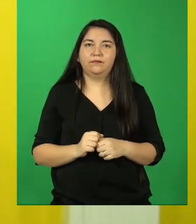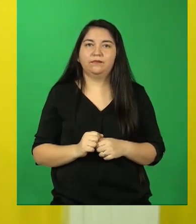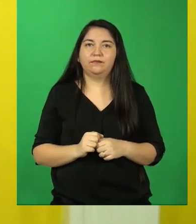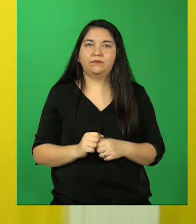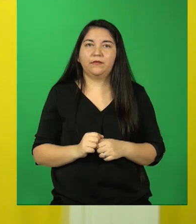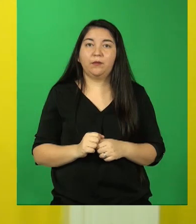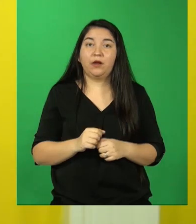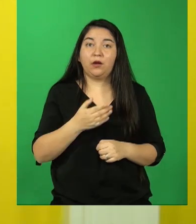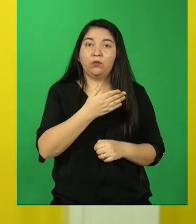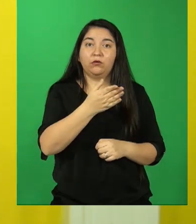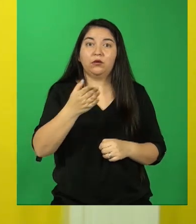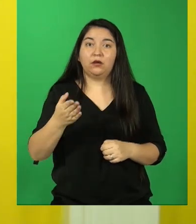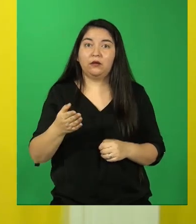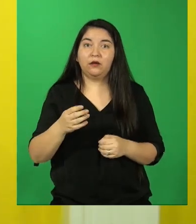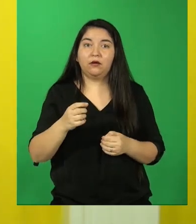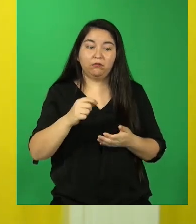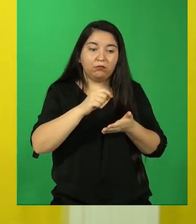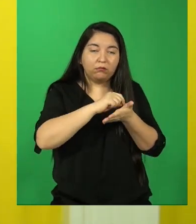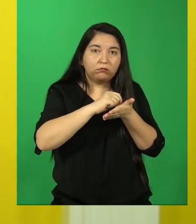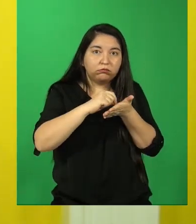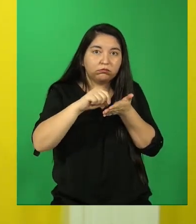para que lo escriban en su cuaderno.